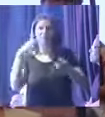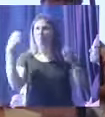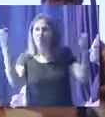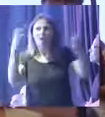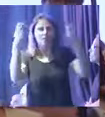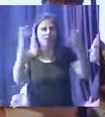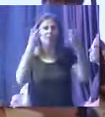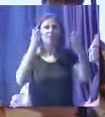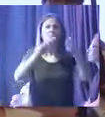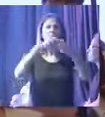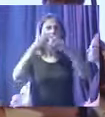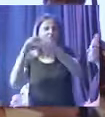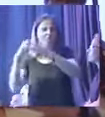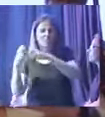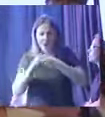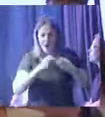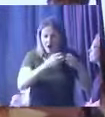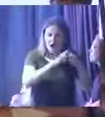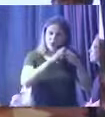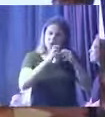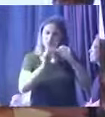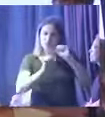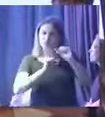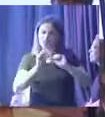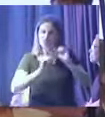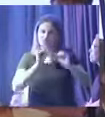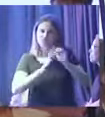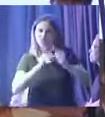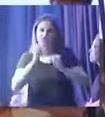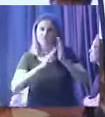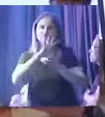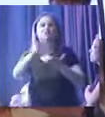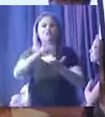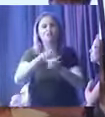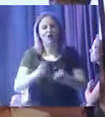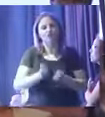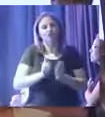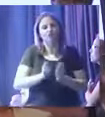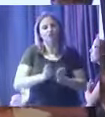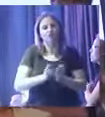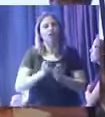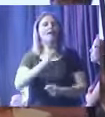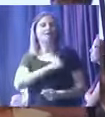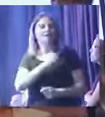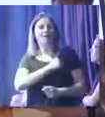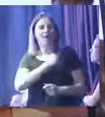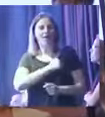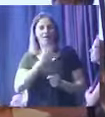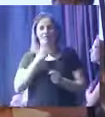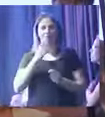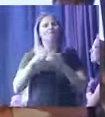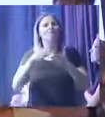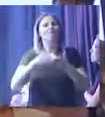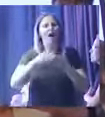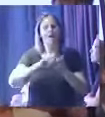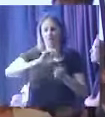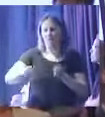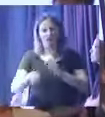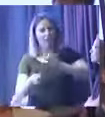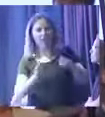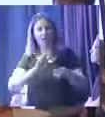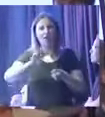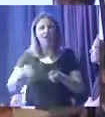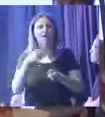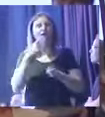vientos y piedras, fuimos construyendo una ciudad en la que cabalgó Artigas, en las que se bajaron de los barcos los